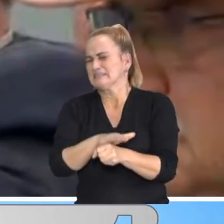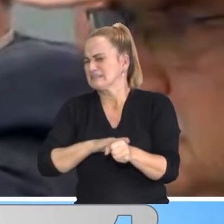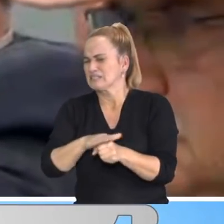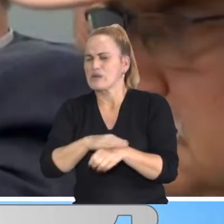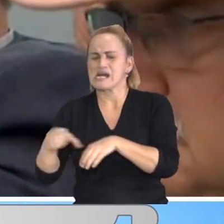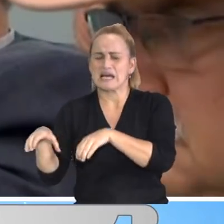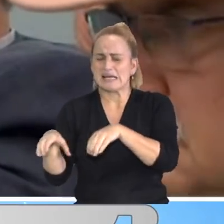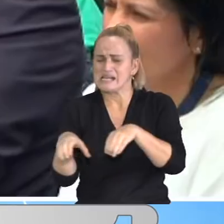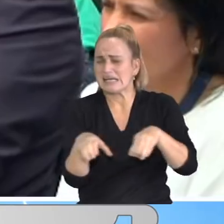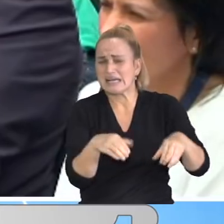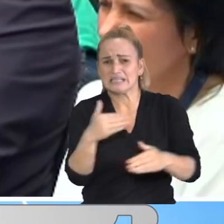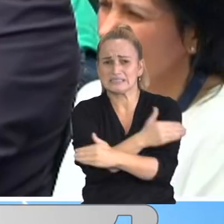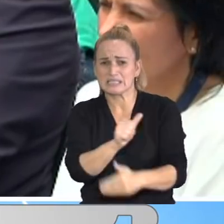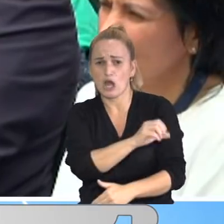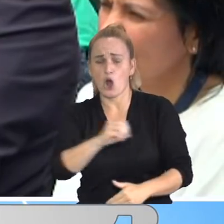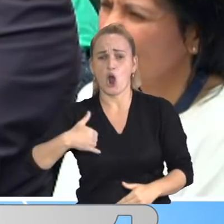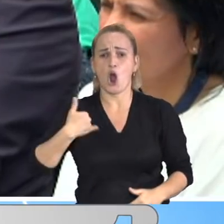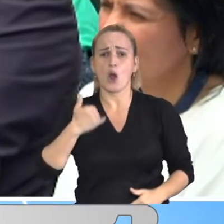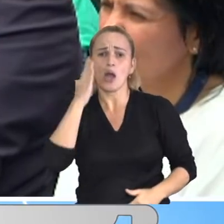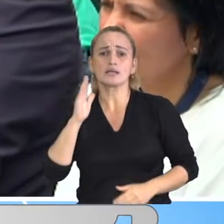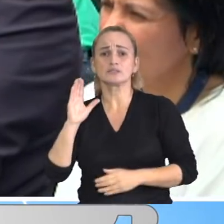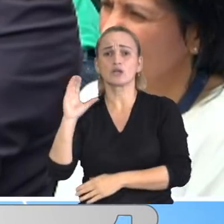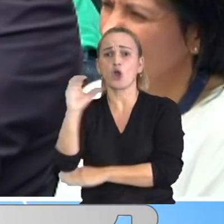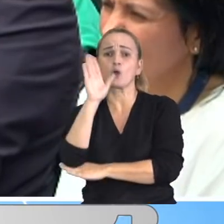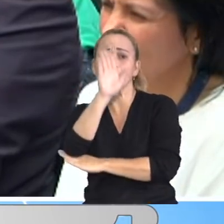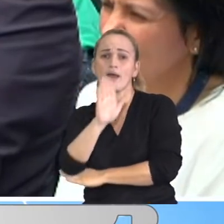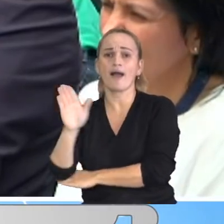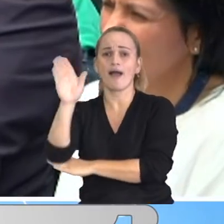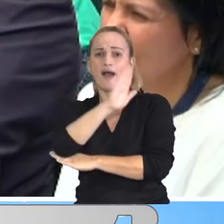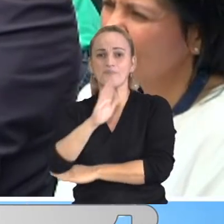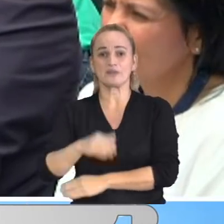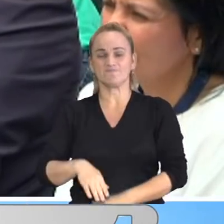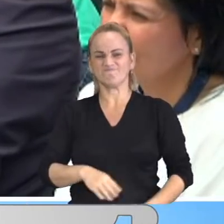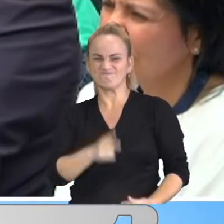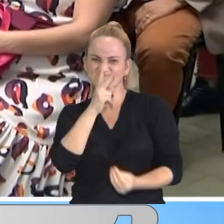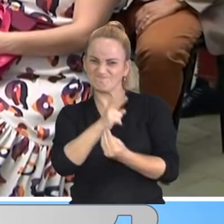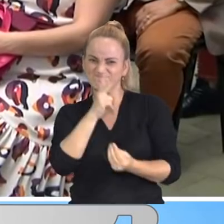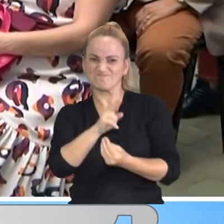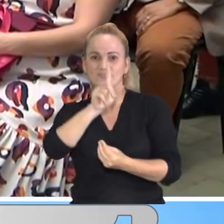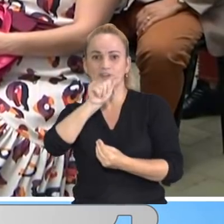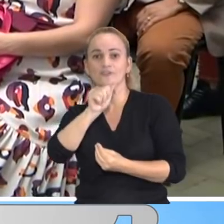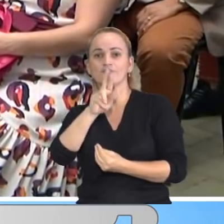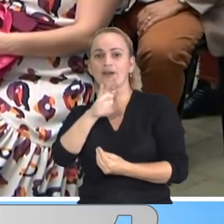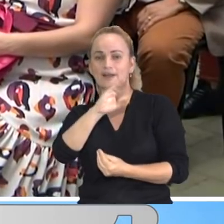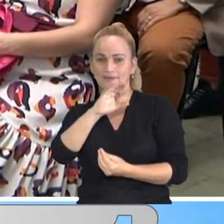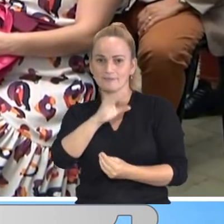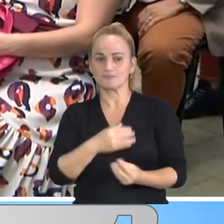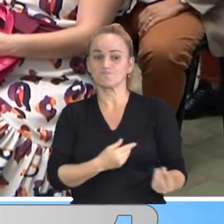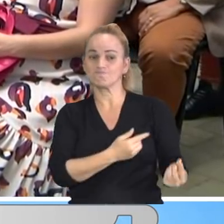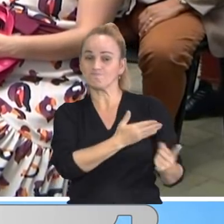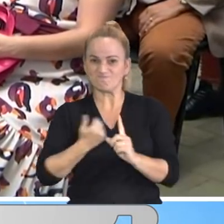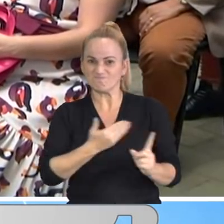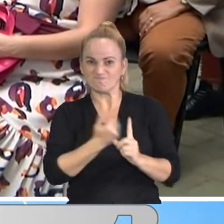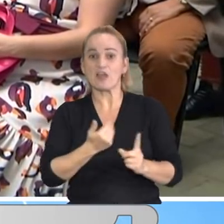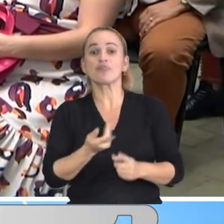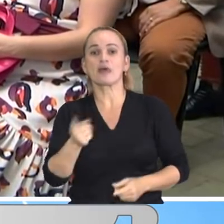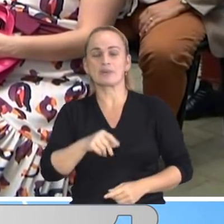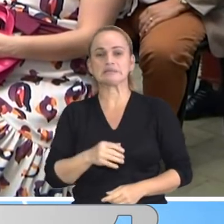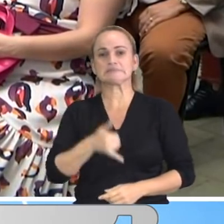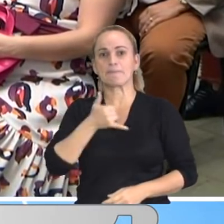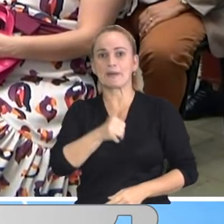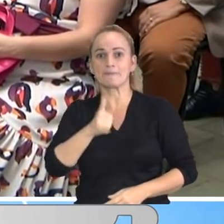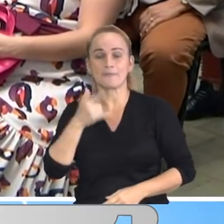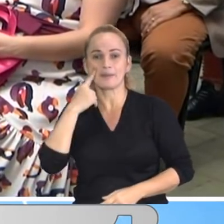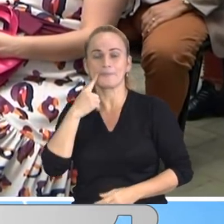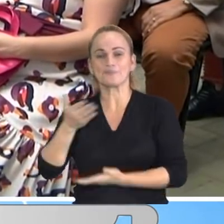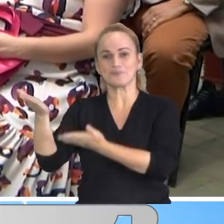tristes testimonios de niños y jóvenes en el país que fueron reclutados por las FARC y también abusados sexualmente. A esta hora saludamos justamente